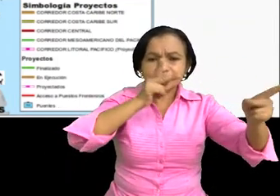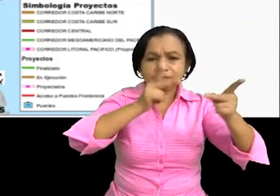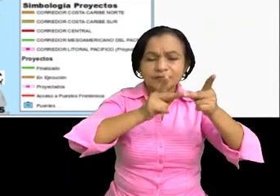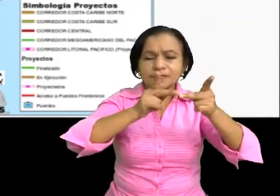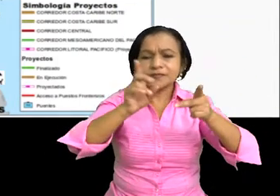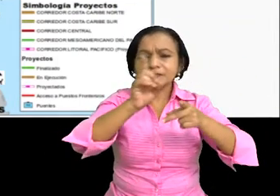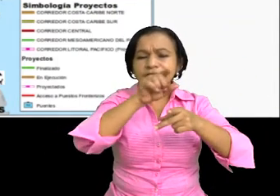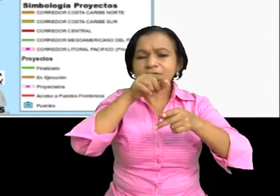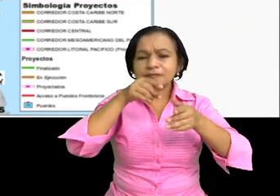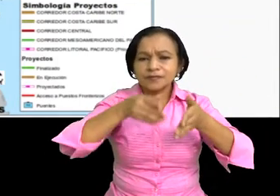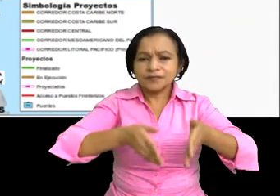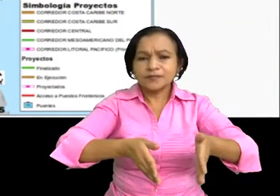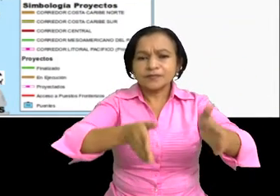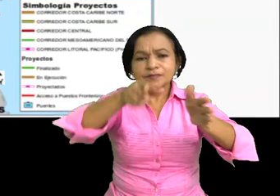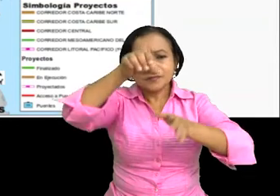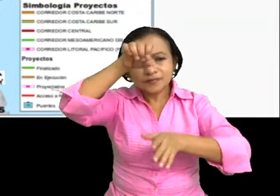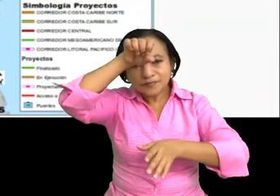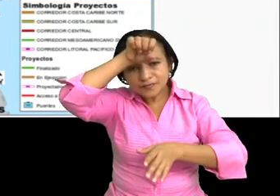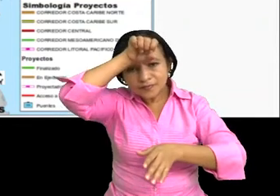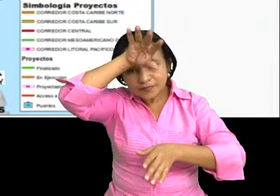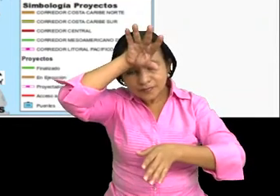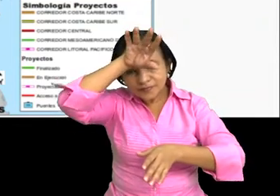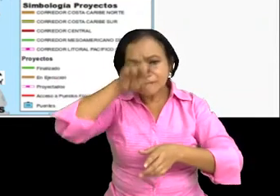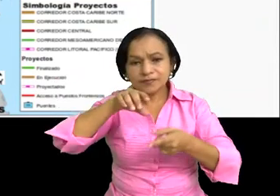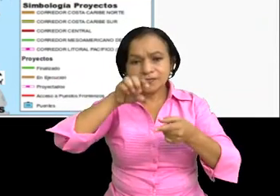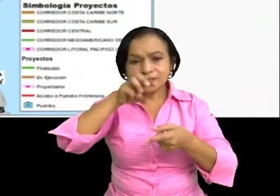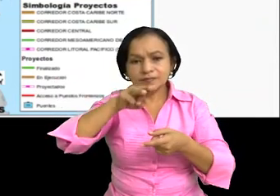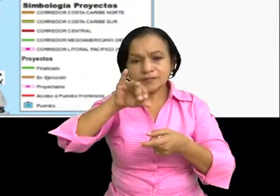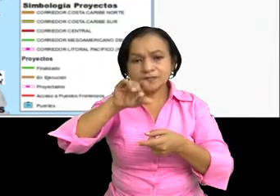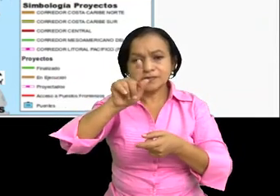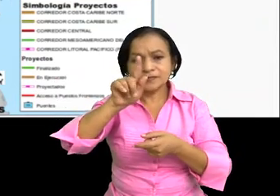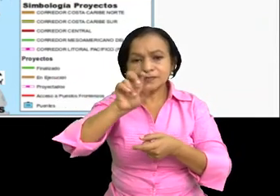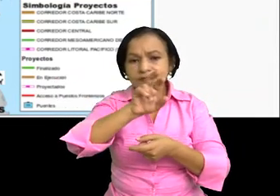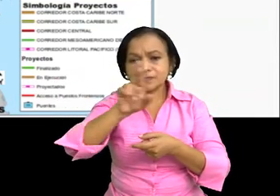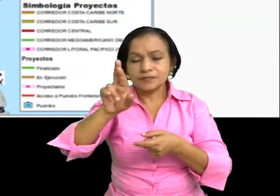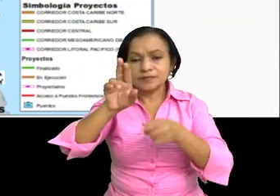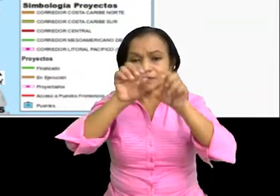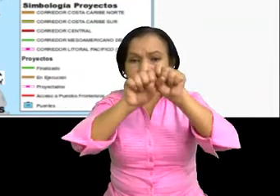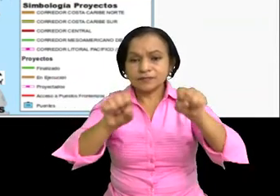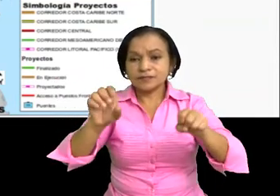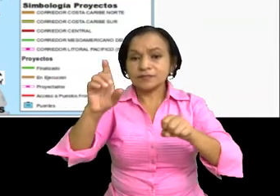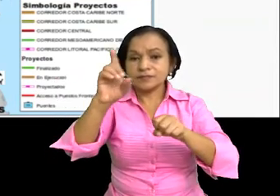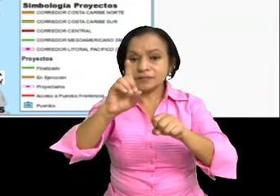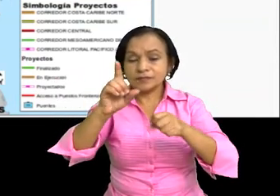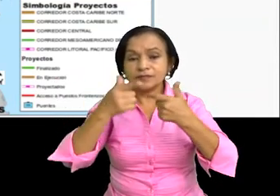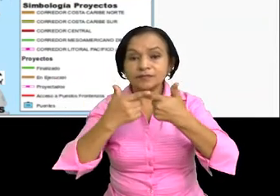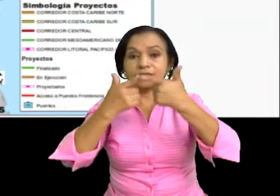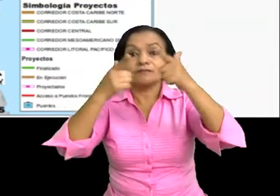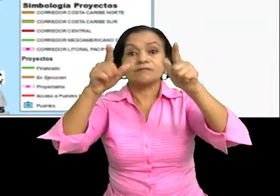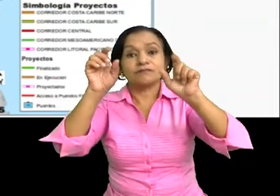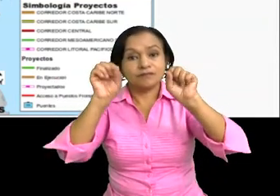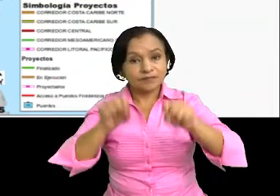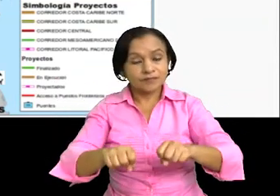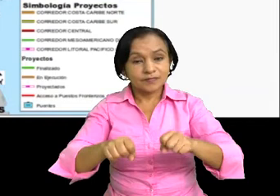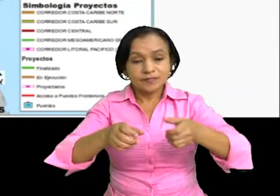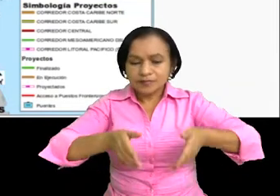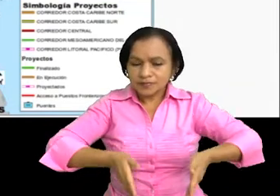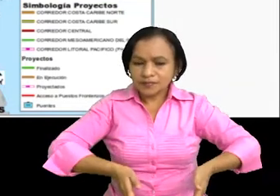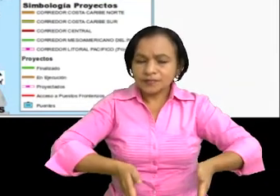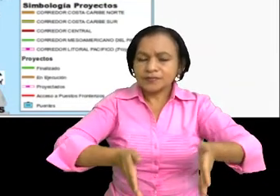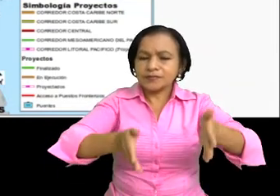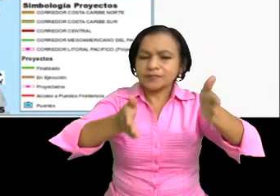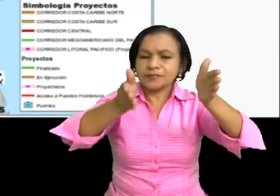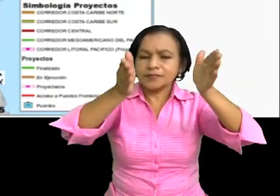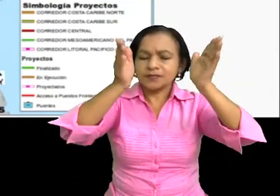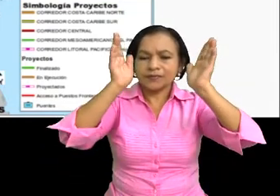hacia la mina B2Gold de Santo Domingo y La Libertad. Hay una carretera magnífica